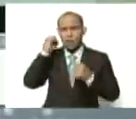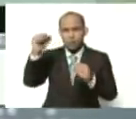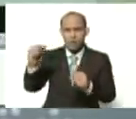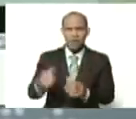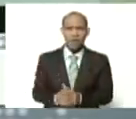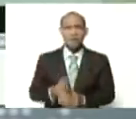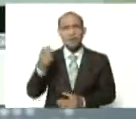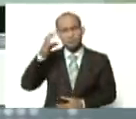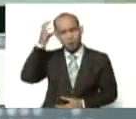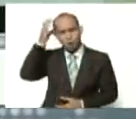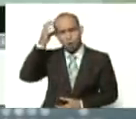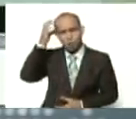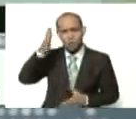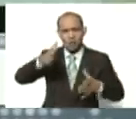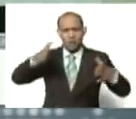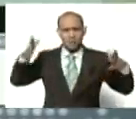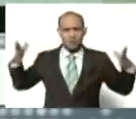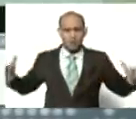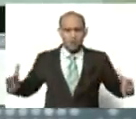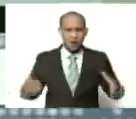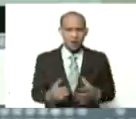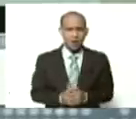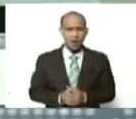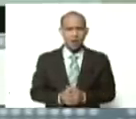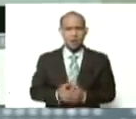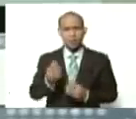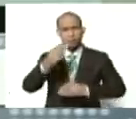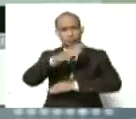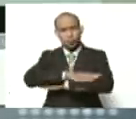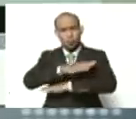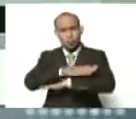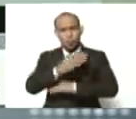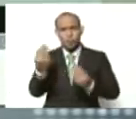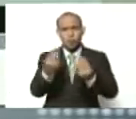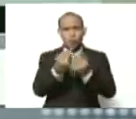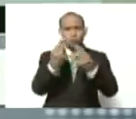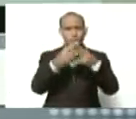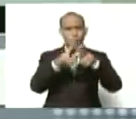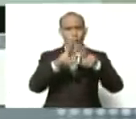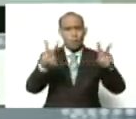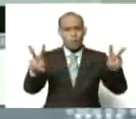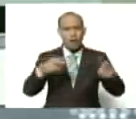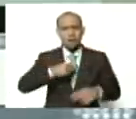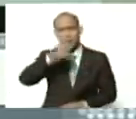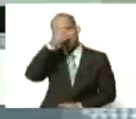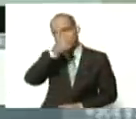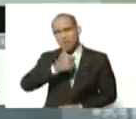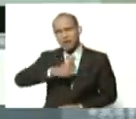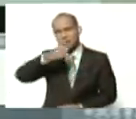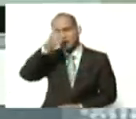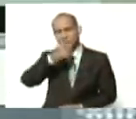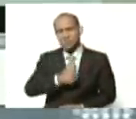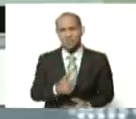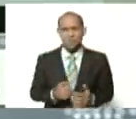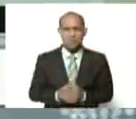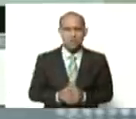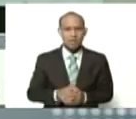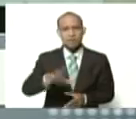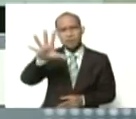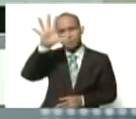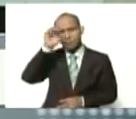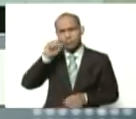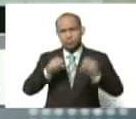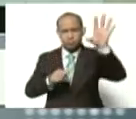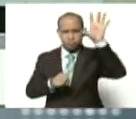gran conciencia, de gran compromiso con la paz, de paciencia, de comprensión de